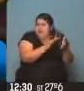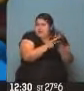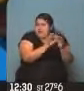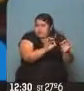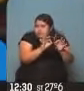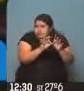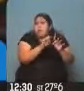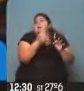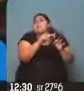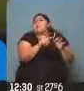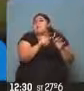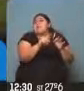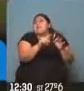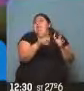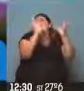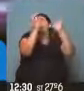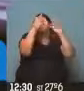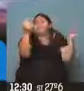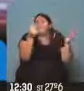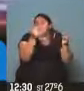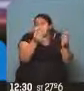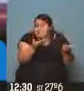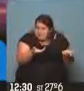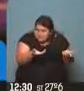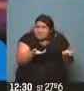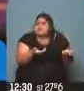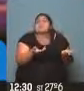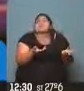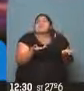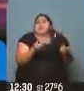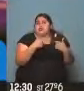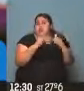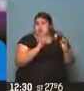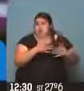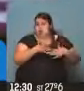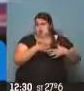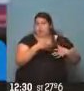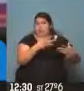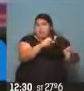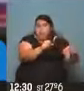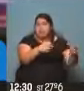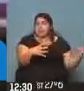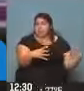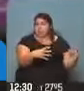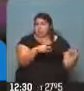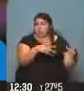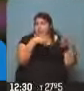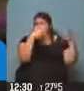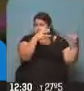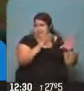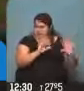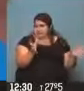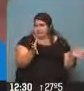veces las condiciones no son las óptimas solo que ese libro es que se lo haya encontrado eso ya es mucho es